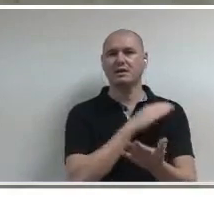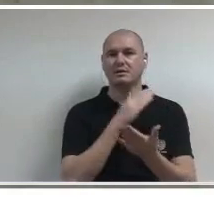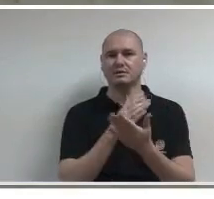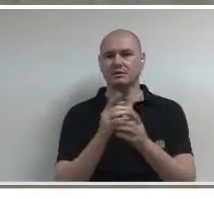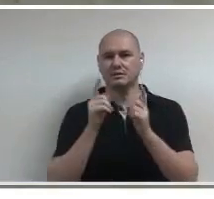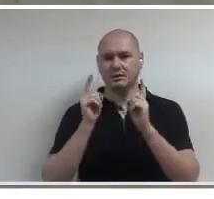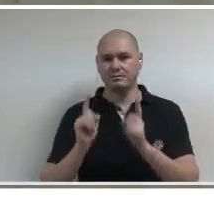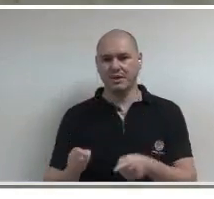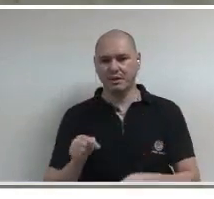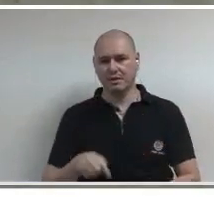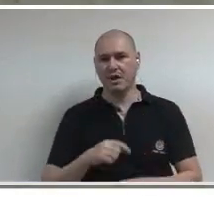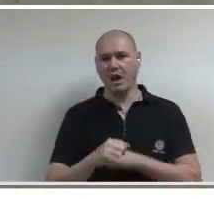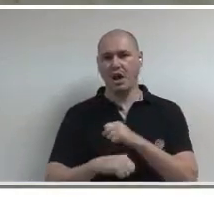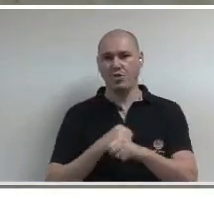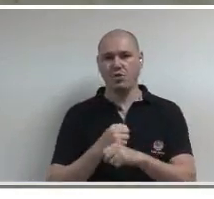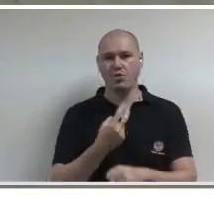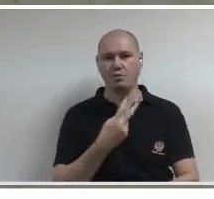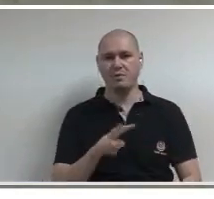Para los ciudadanos. Documento